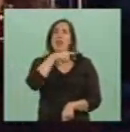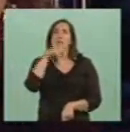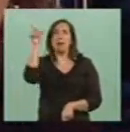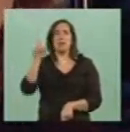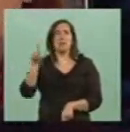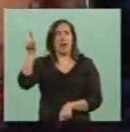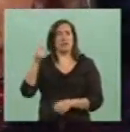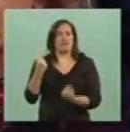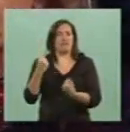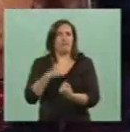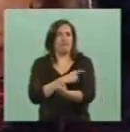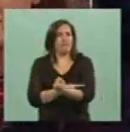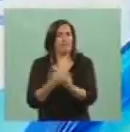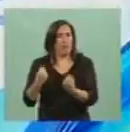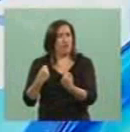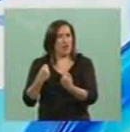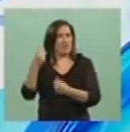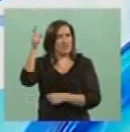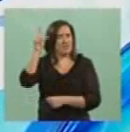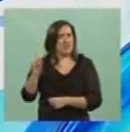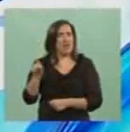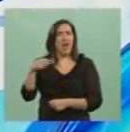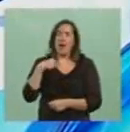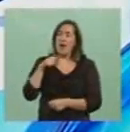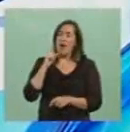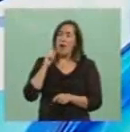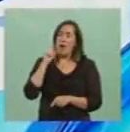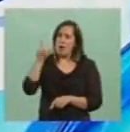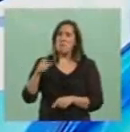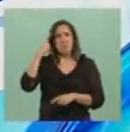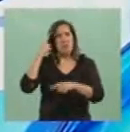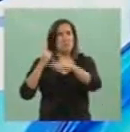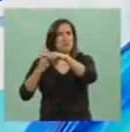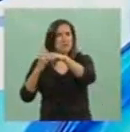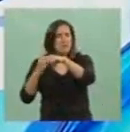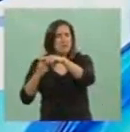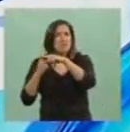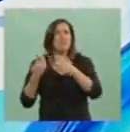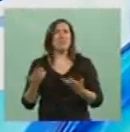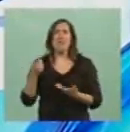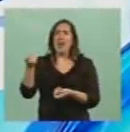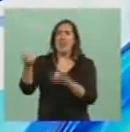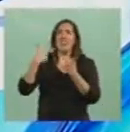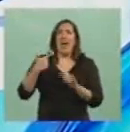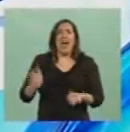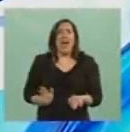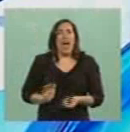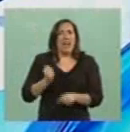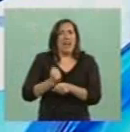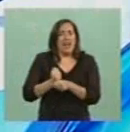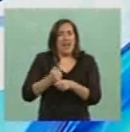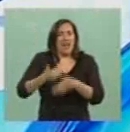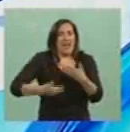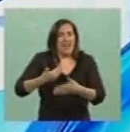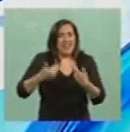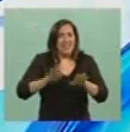¿no? Esa fuerza, ese optimismo, esa cosa que te transmite de ganas de hacer,